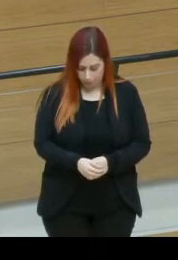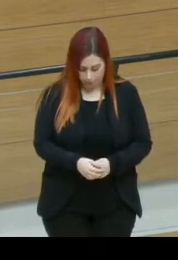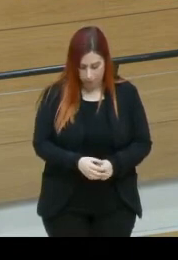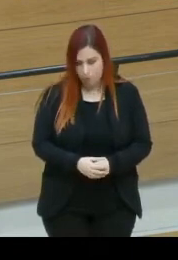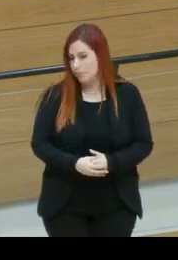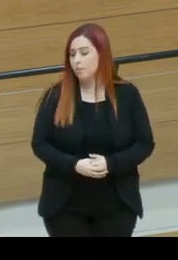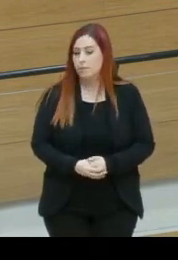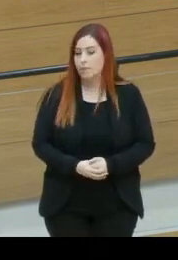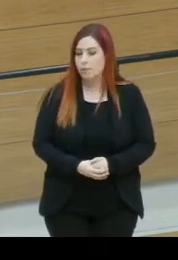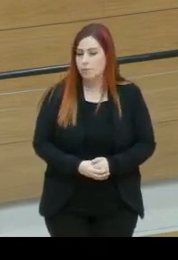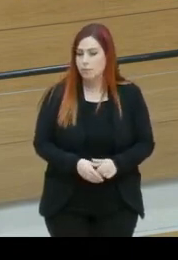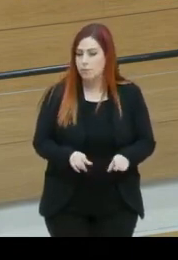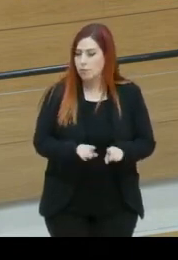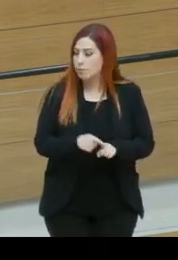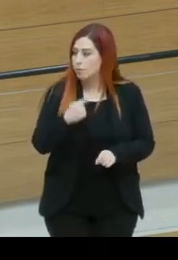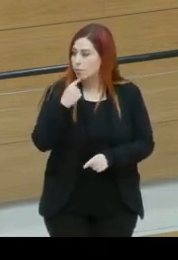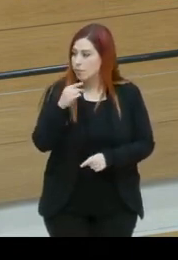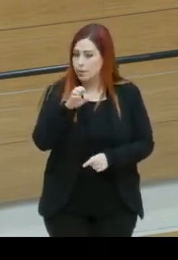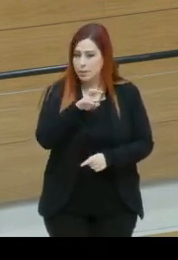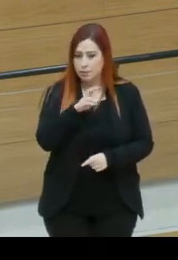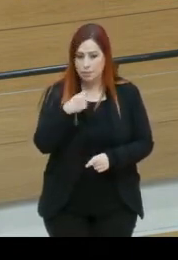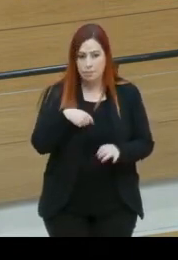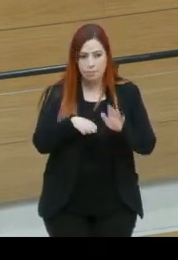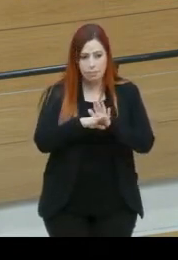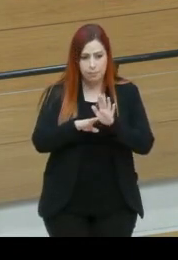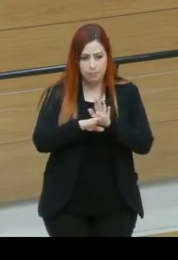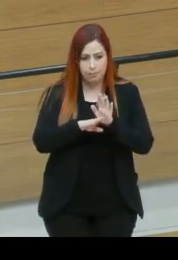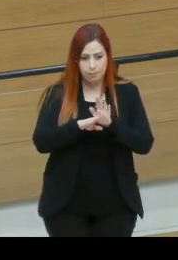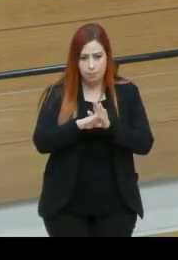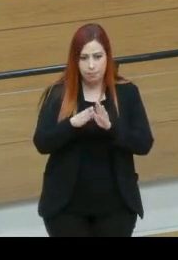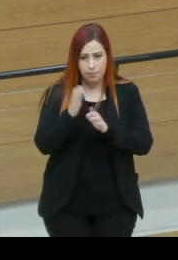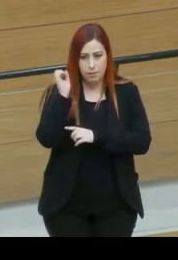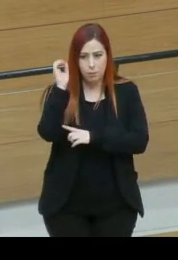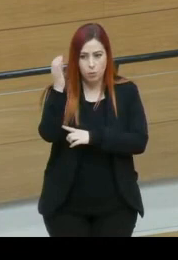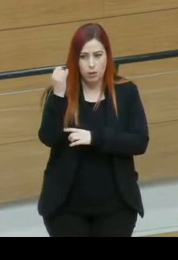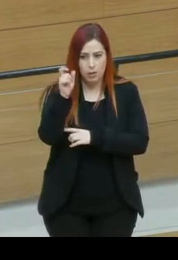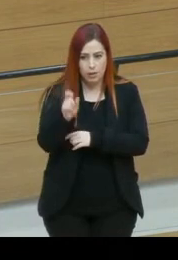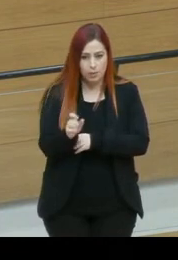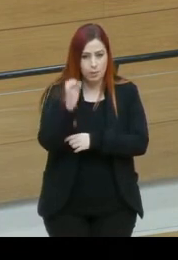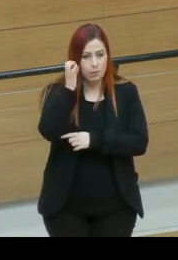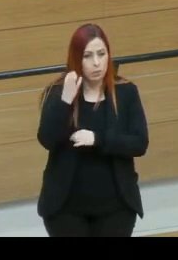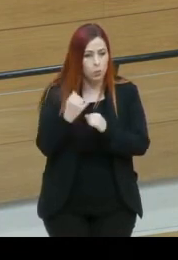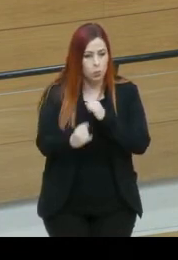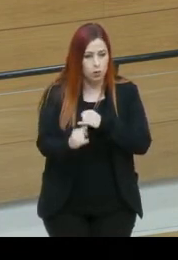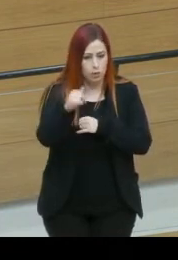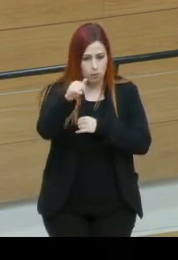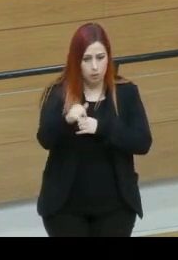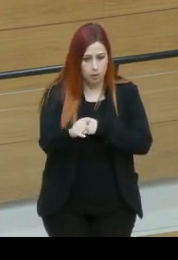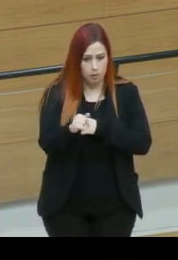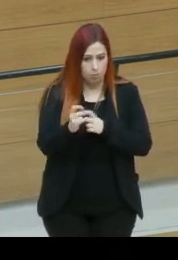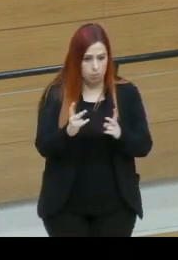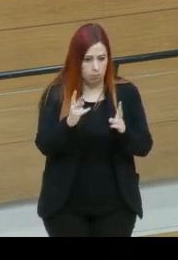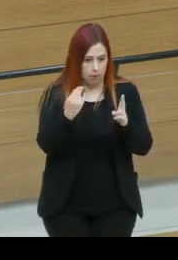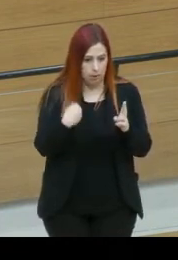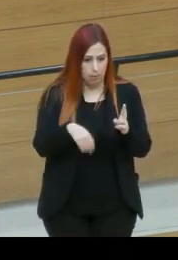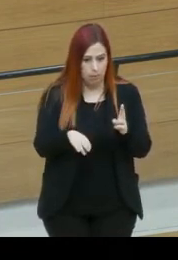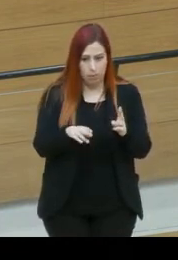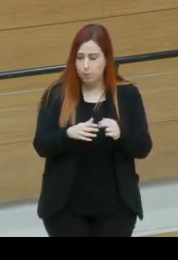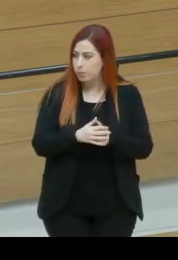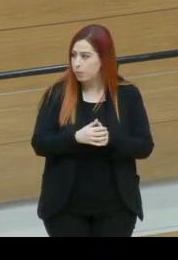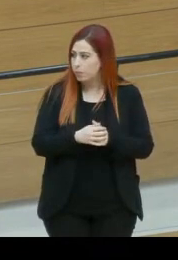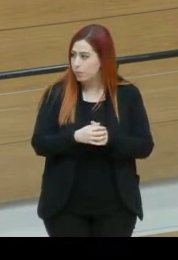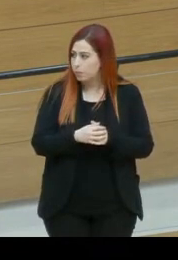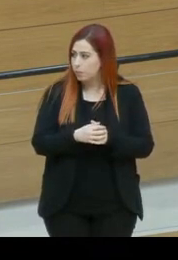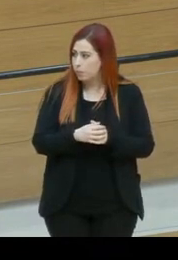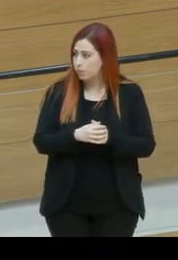Bueno, pues como dice Eva, vamos a continuar con la última ponente de esta sesión. No puedo hacer ningún